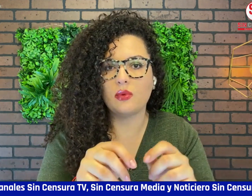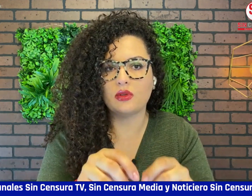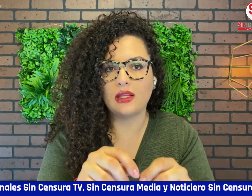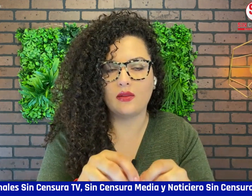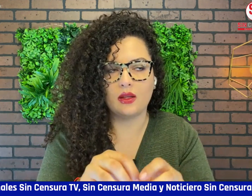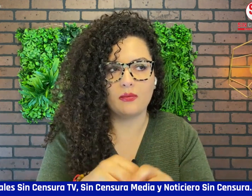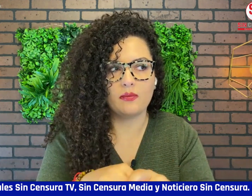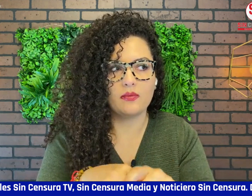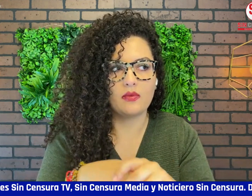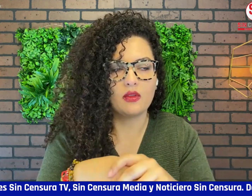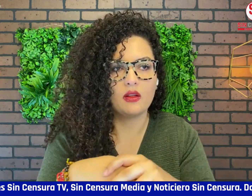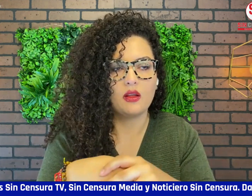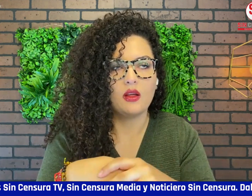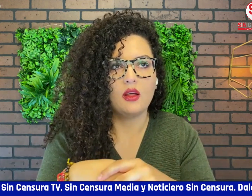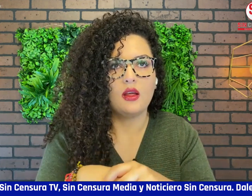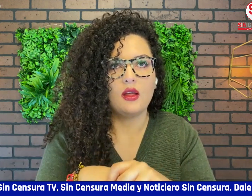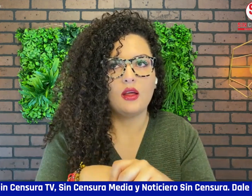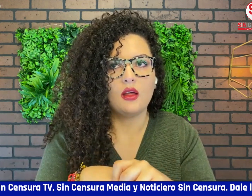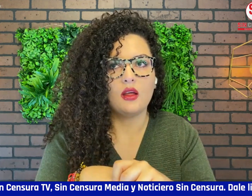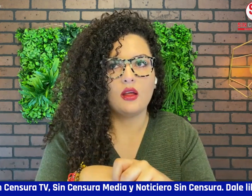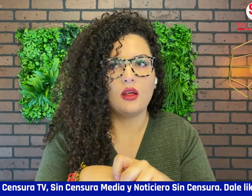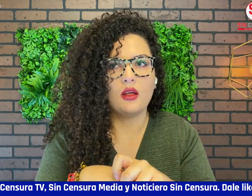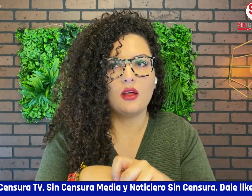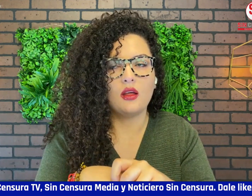precisión importante.